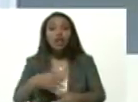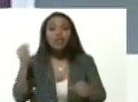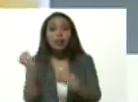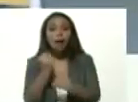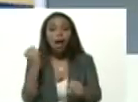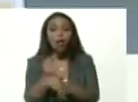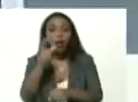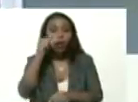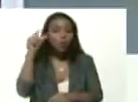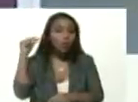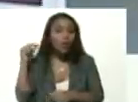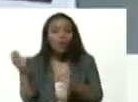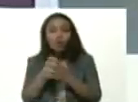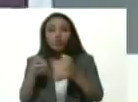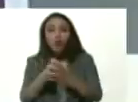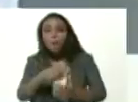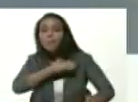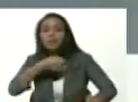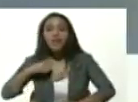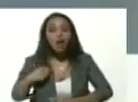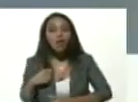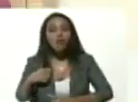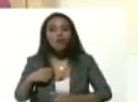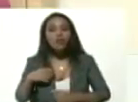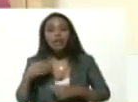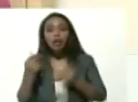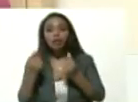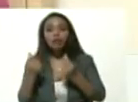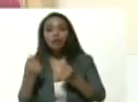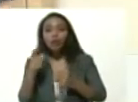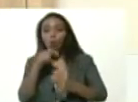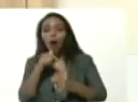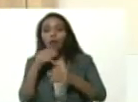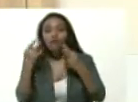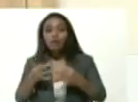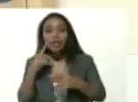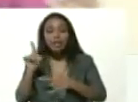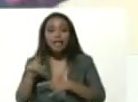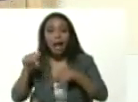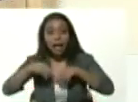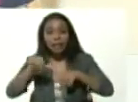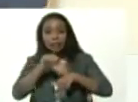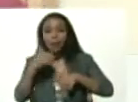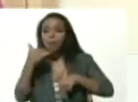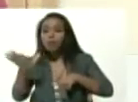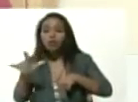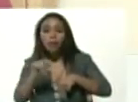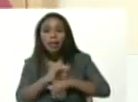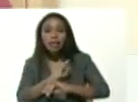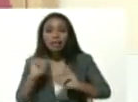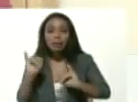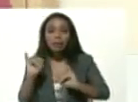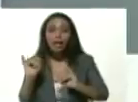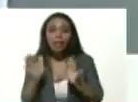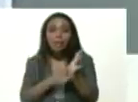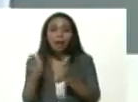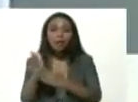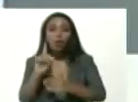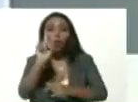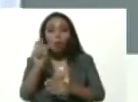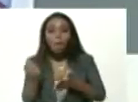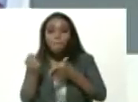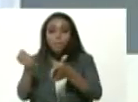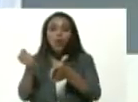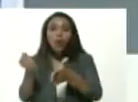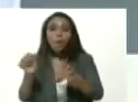y trabajadoras del sector privado y la economía informal recibirán ya esta semana que viene, antes de terminar el mes de marzo, un bono